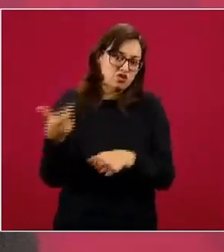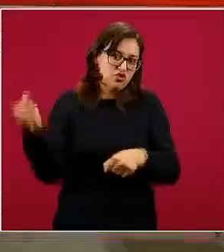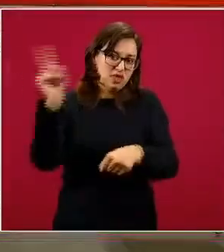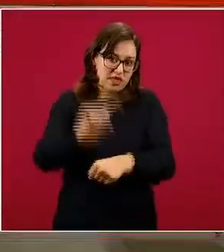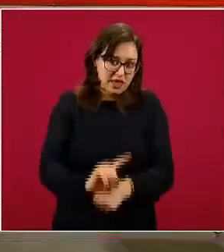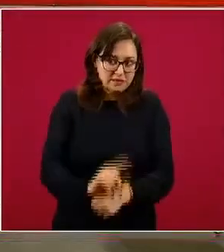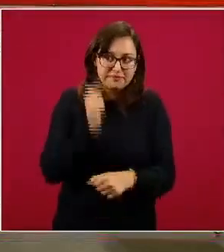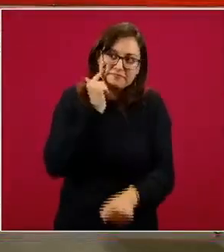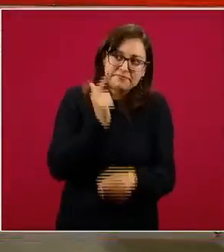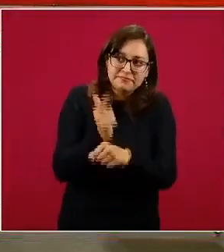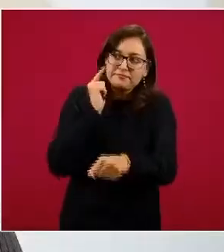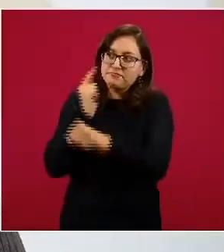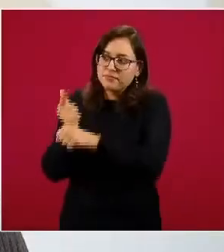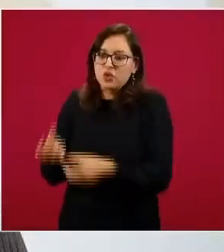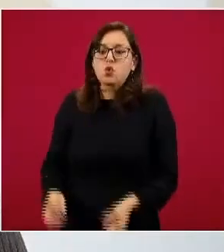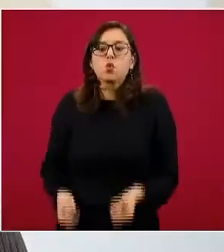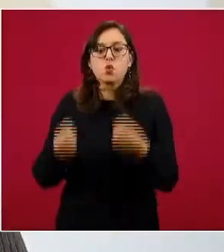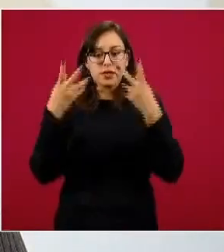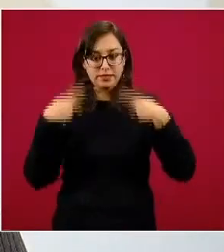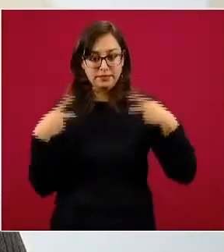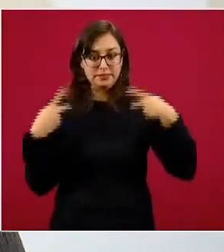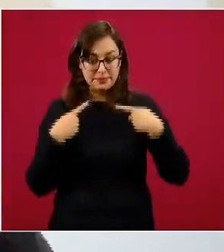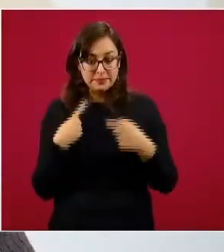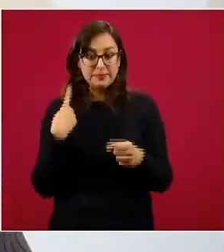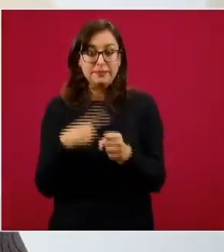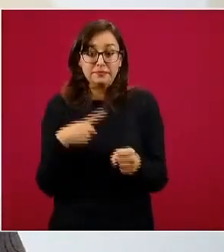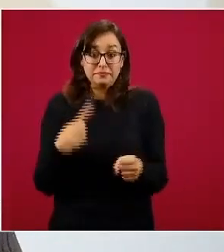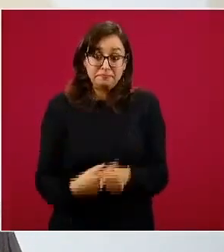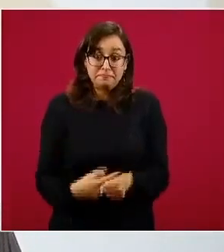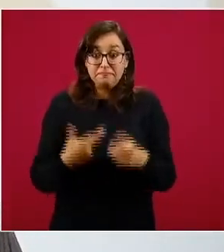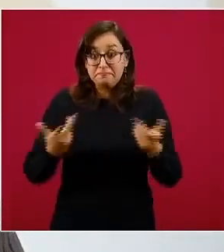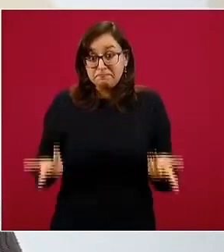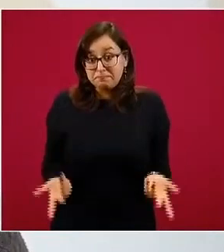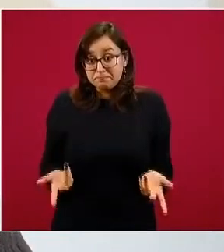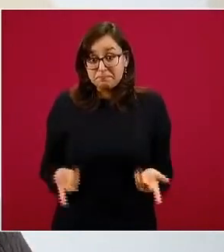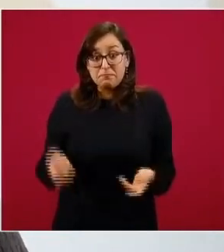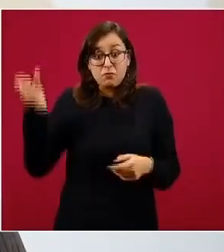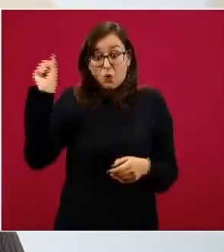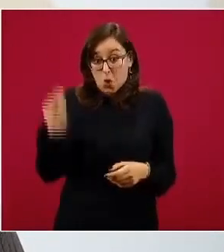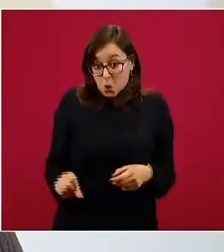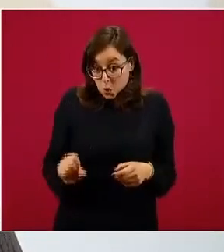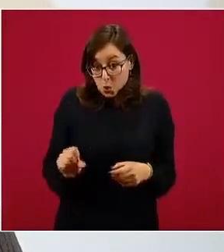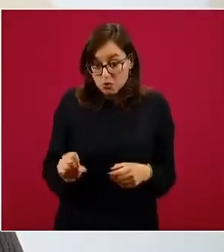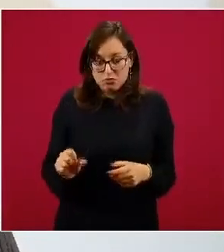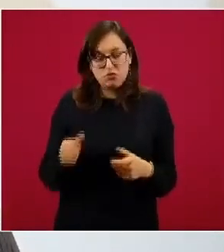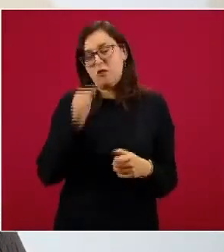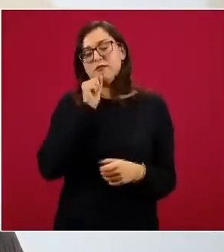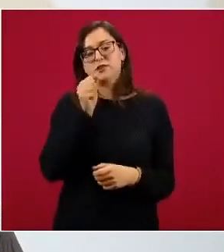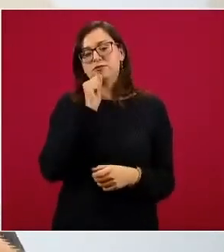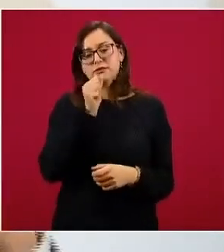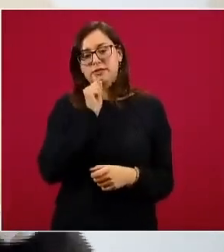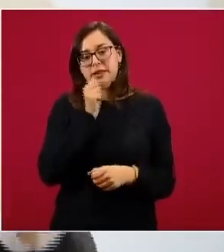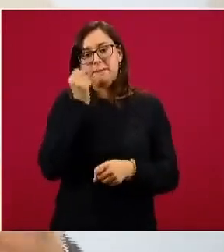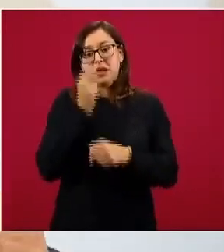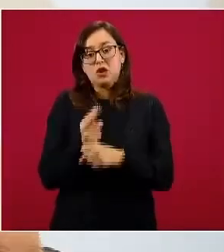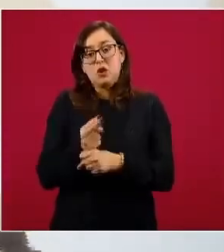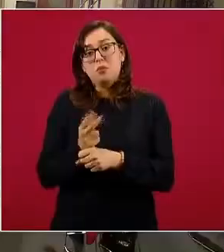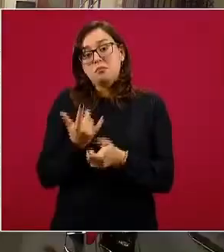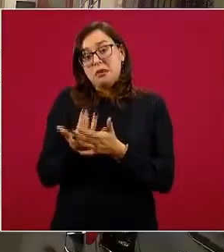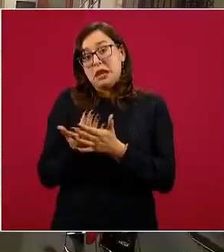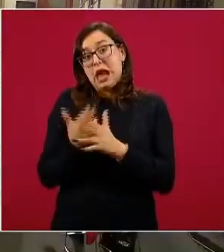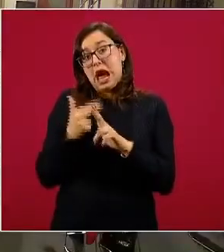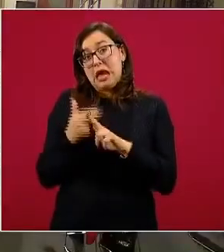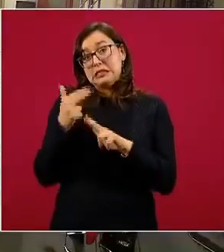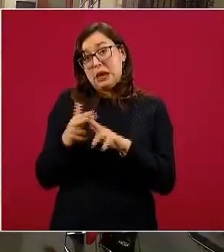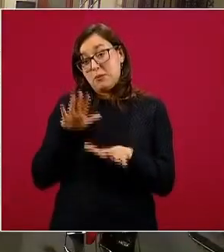pregunta específica de estos días que acaban de pasar, todavía, por ejemplo, para hoy sería muy temprano, eso lo esperaríamos ver todavía